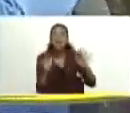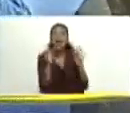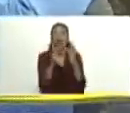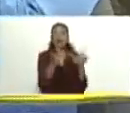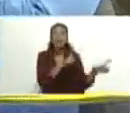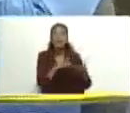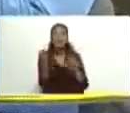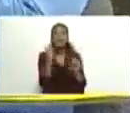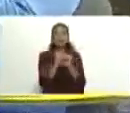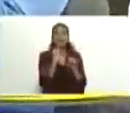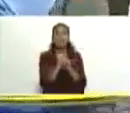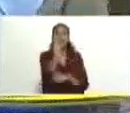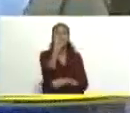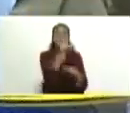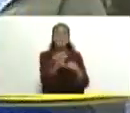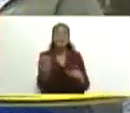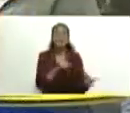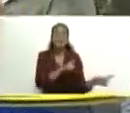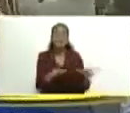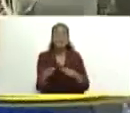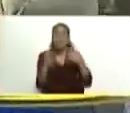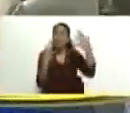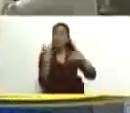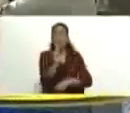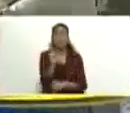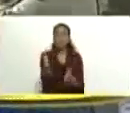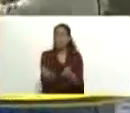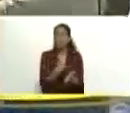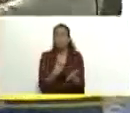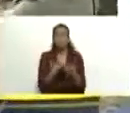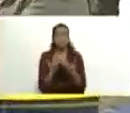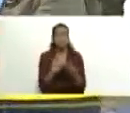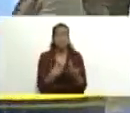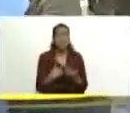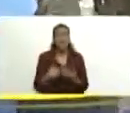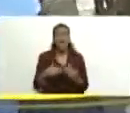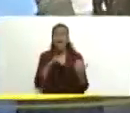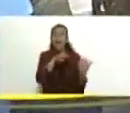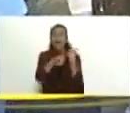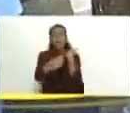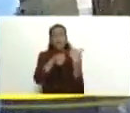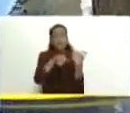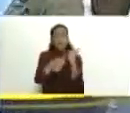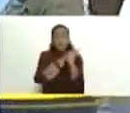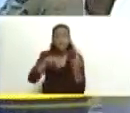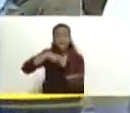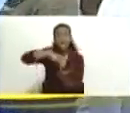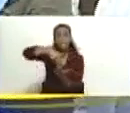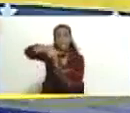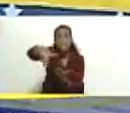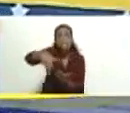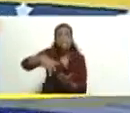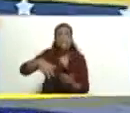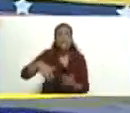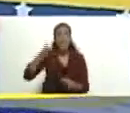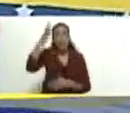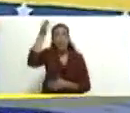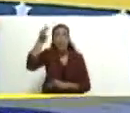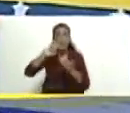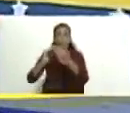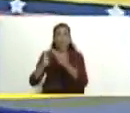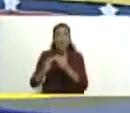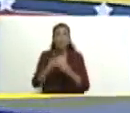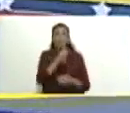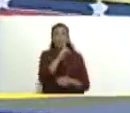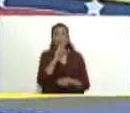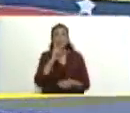ya a internet. Ok, presidente. ¿Qué más? Caminería y escaleras en mal estado. Ok, eso es en el Consejo Comunal Libertad y